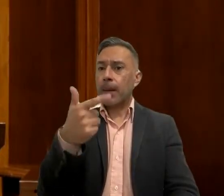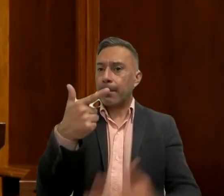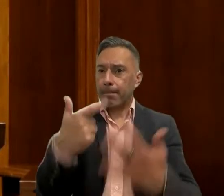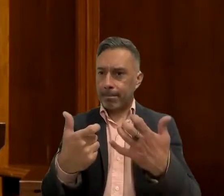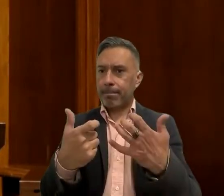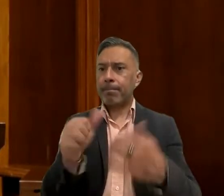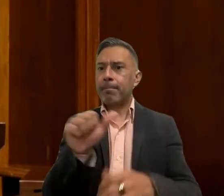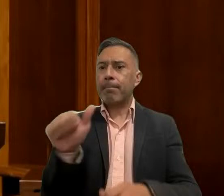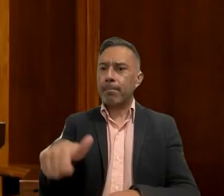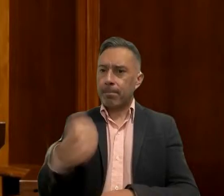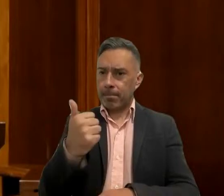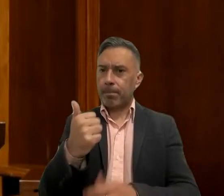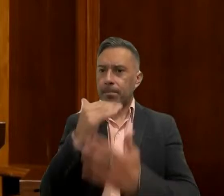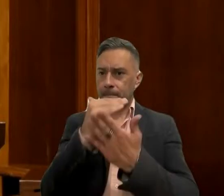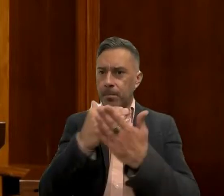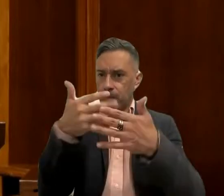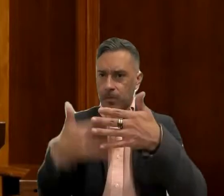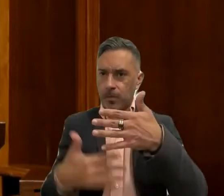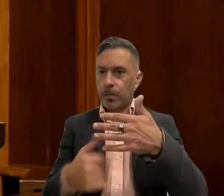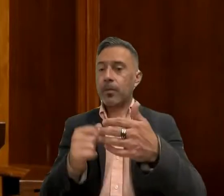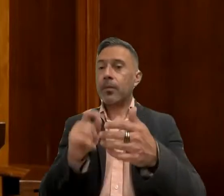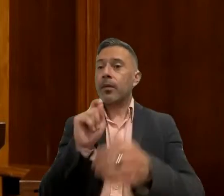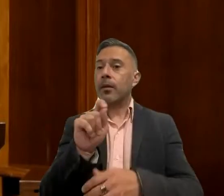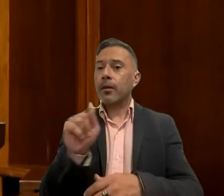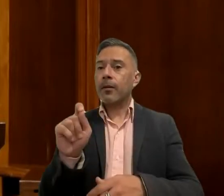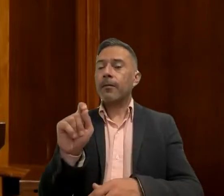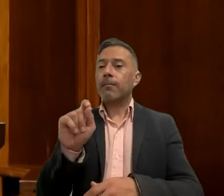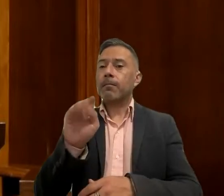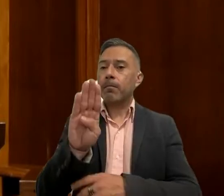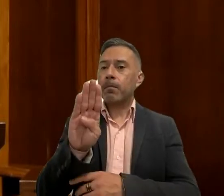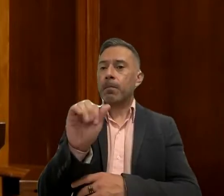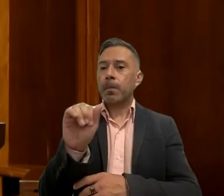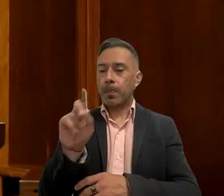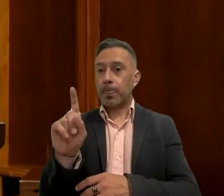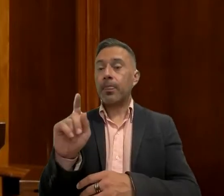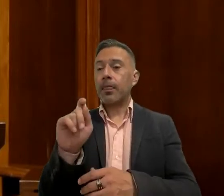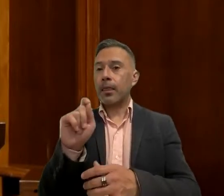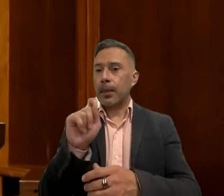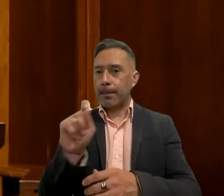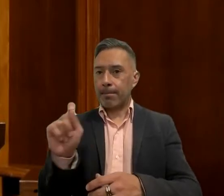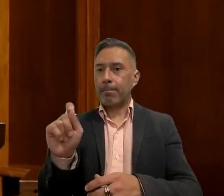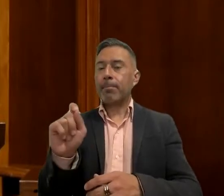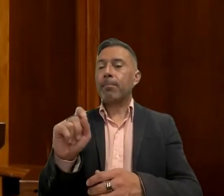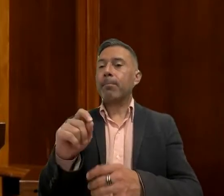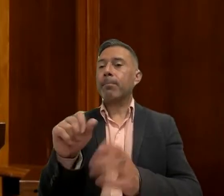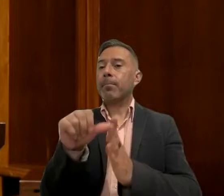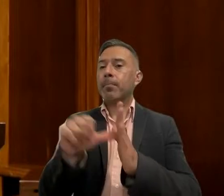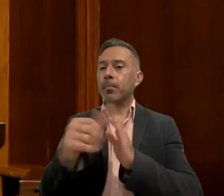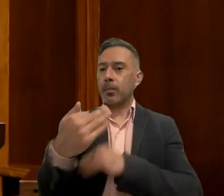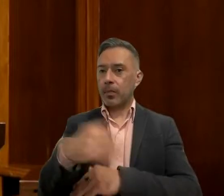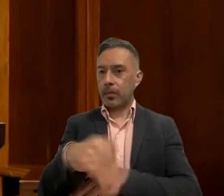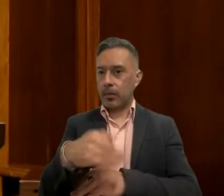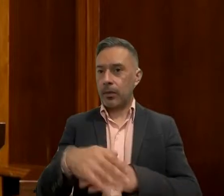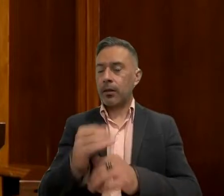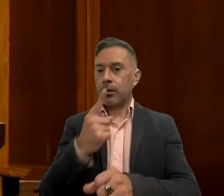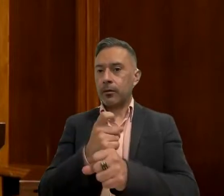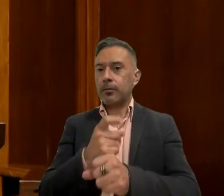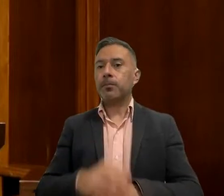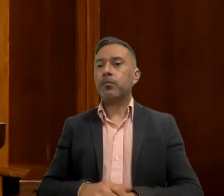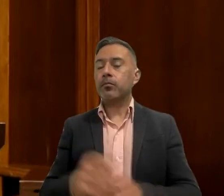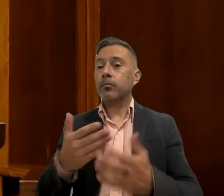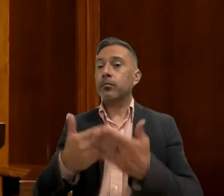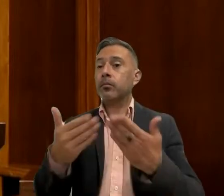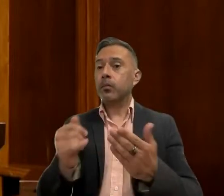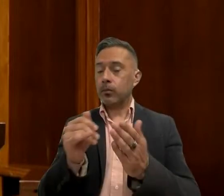onceava, puntos suspensivos. B a D, puntos suspensivos. Transitorios. Primero, el presente